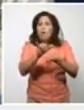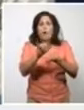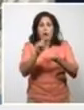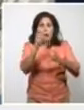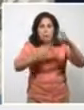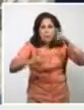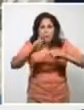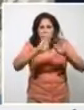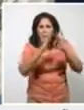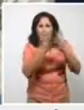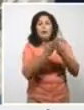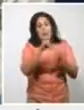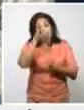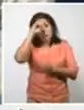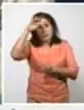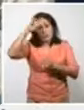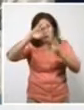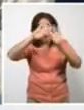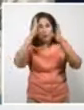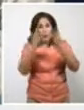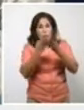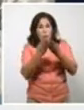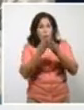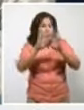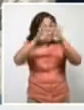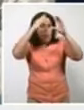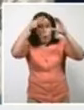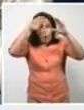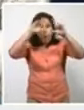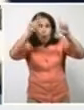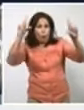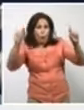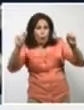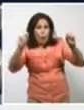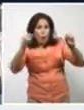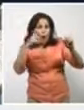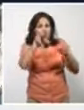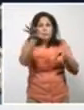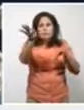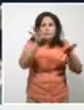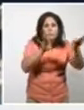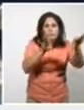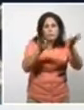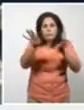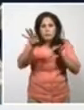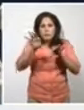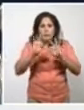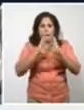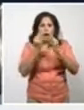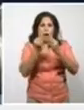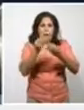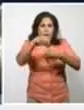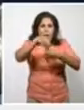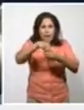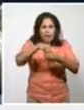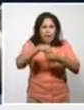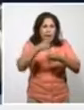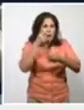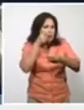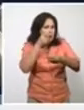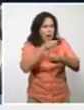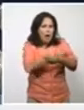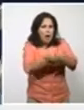Cuba. Y con una muestra pequeña, lo que pasa es que es un estudio que